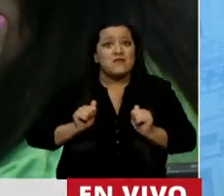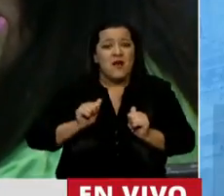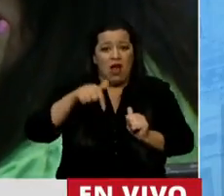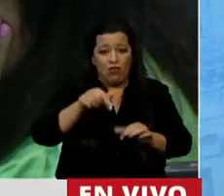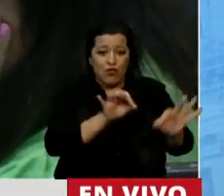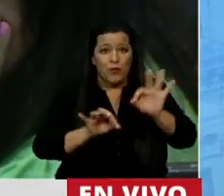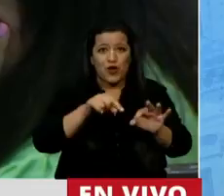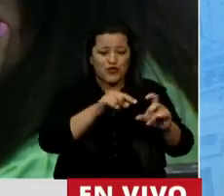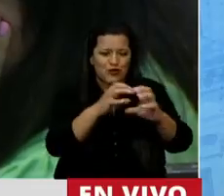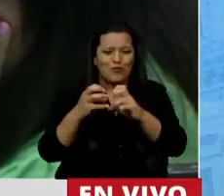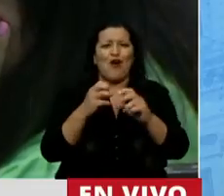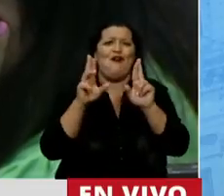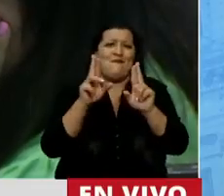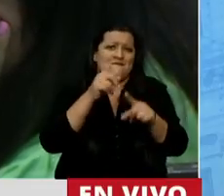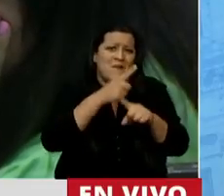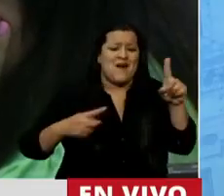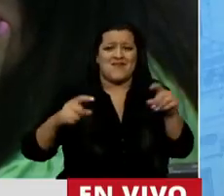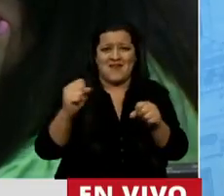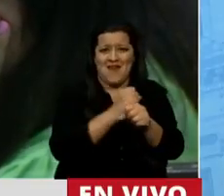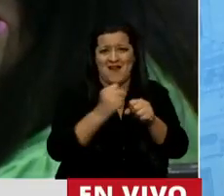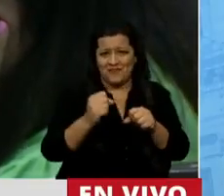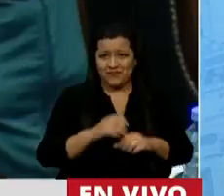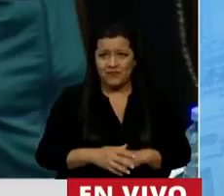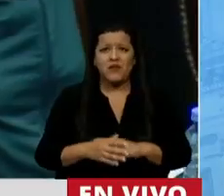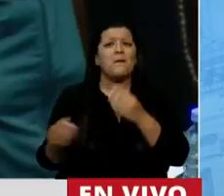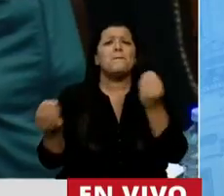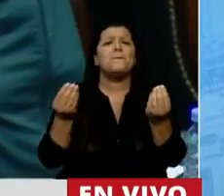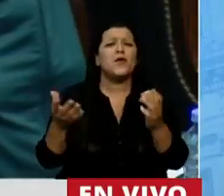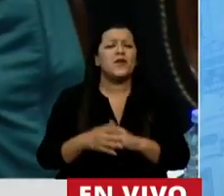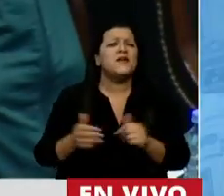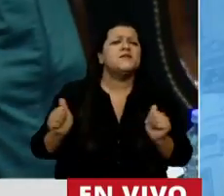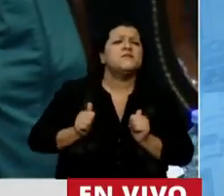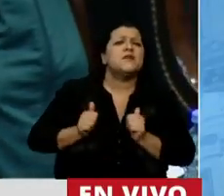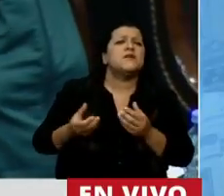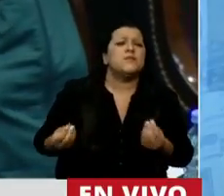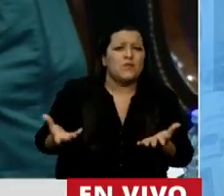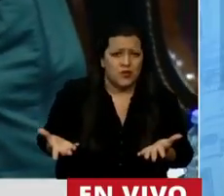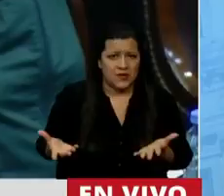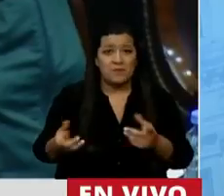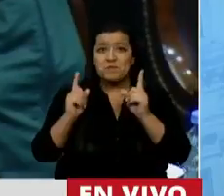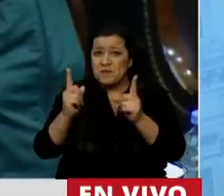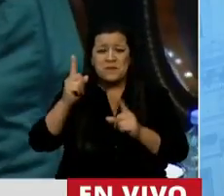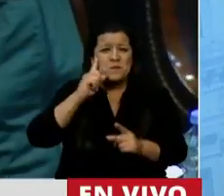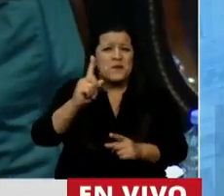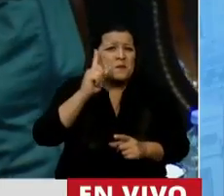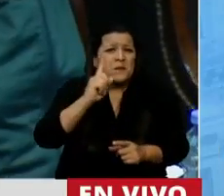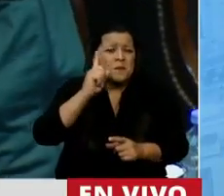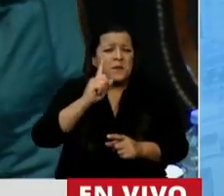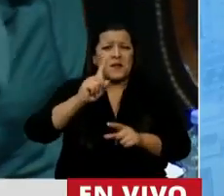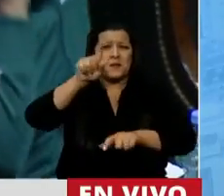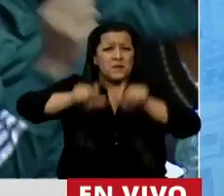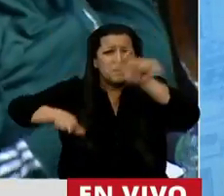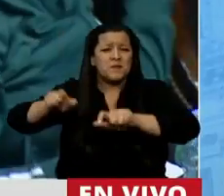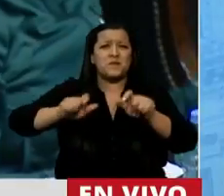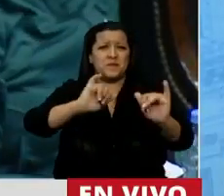estamos tratando tenga media sanción. ¿Y por qué? Porque esos miles y miles de pibes y